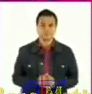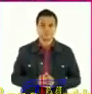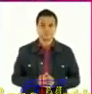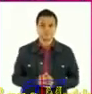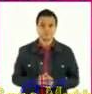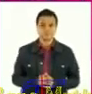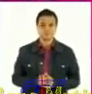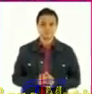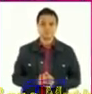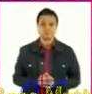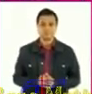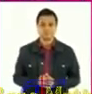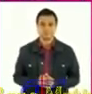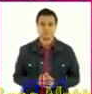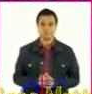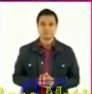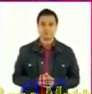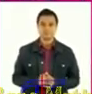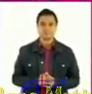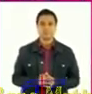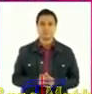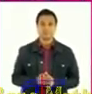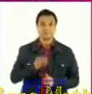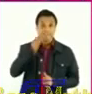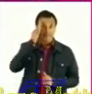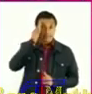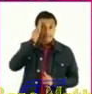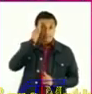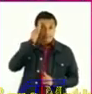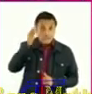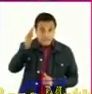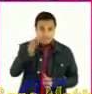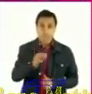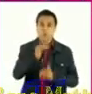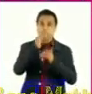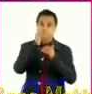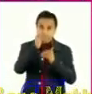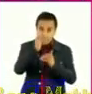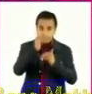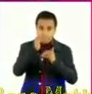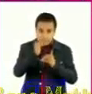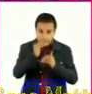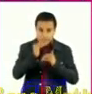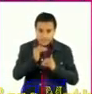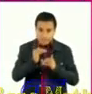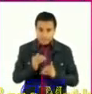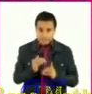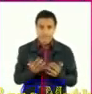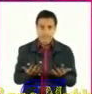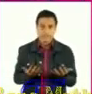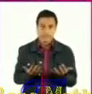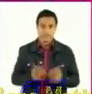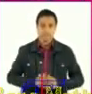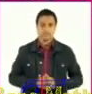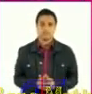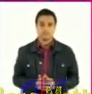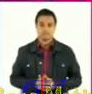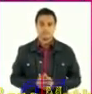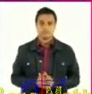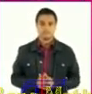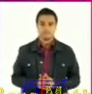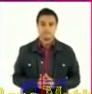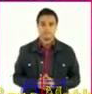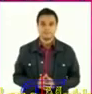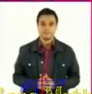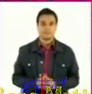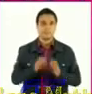Bueno, esto es para saber los tiempos en que se va a hacer cada cosa, porque esto necesita un tiempo,